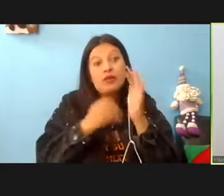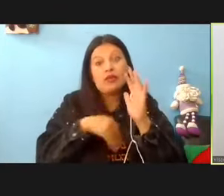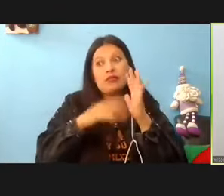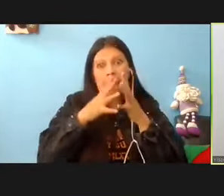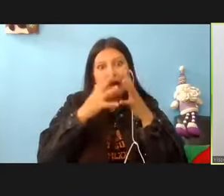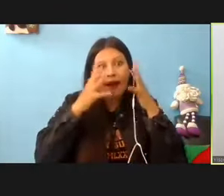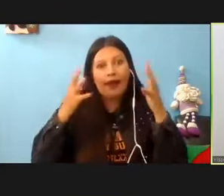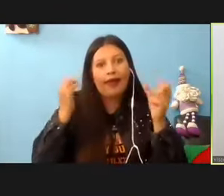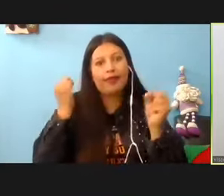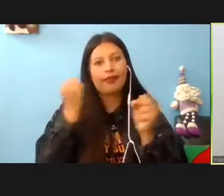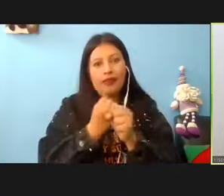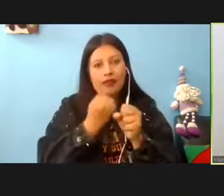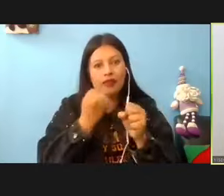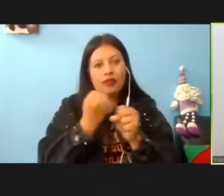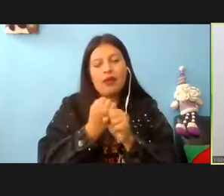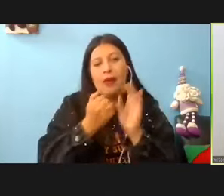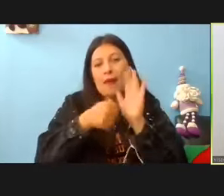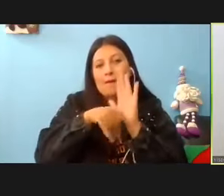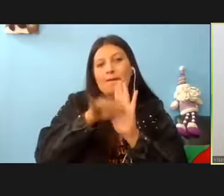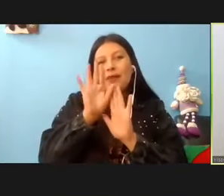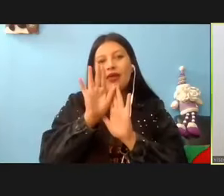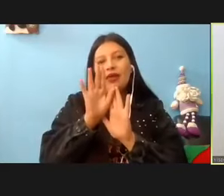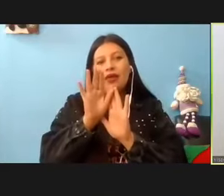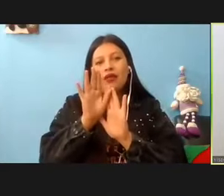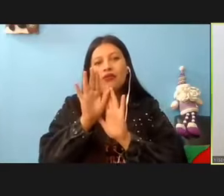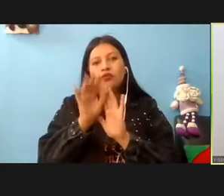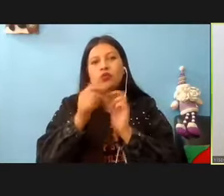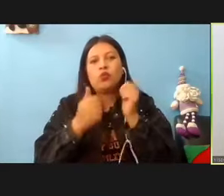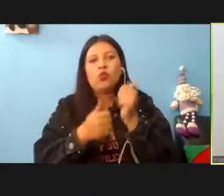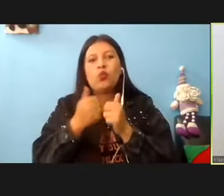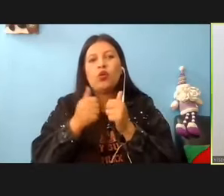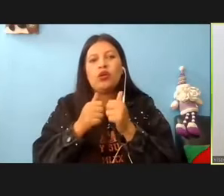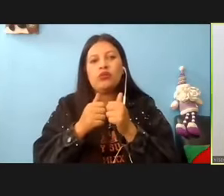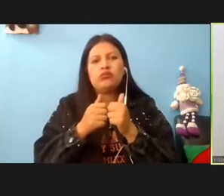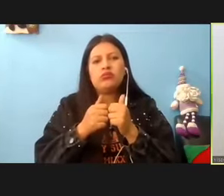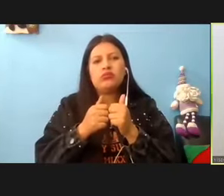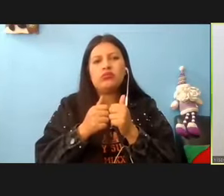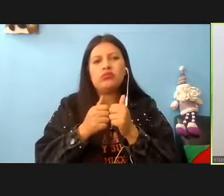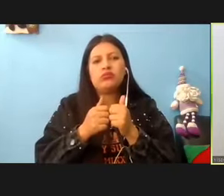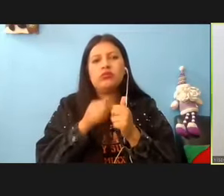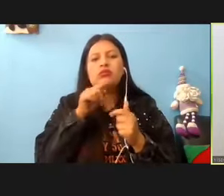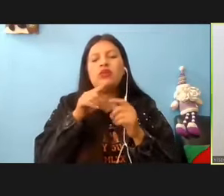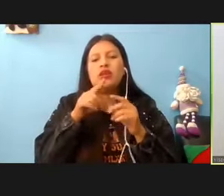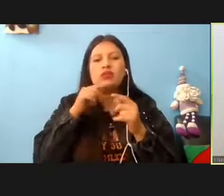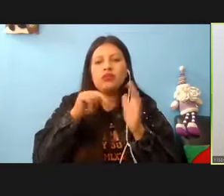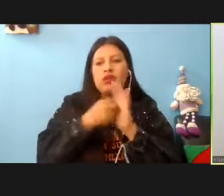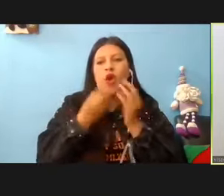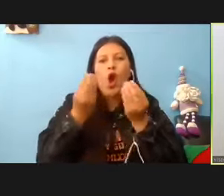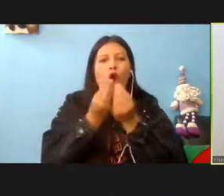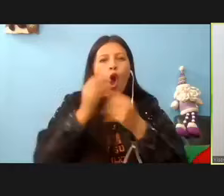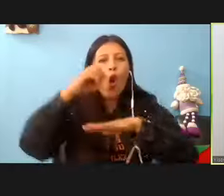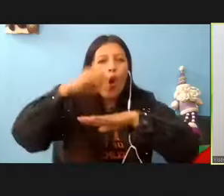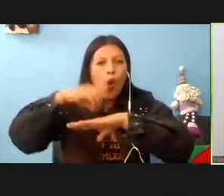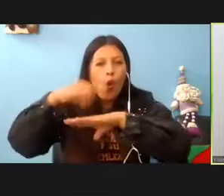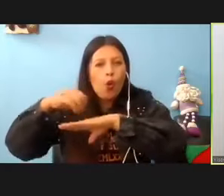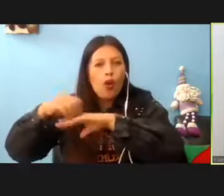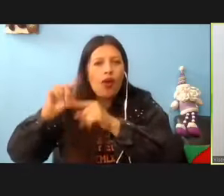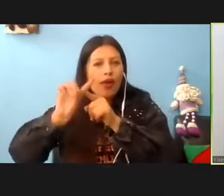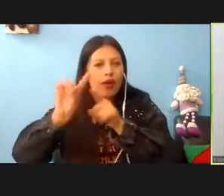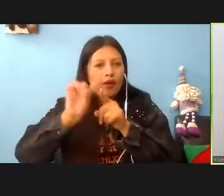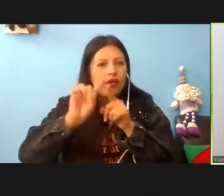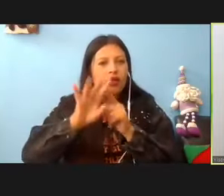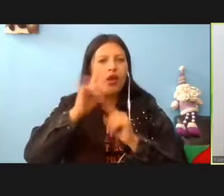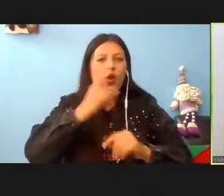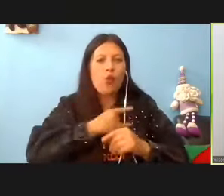trabajo, ¿cierto? En particular del eje desde Proterra, desde CENSAT, Universidad Central y Universidad